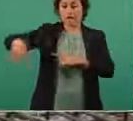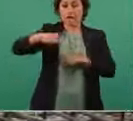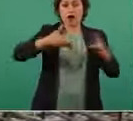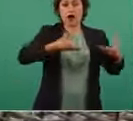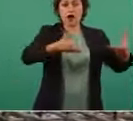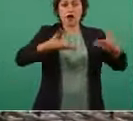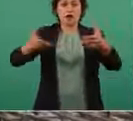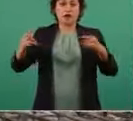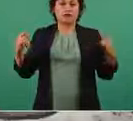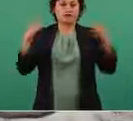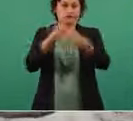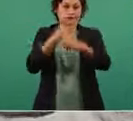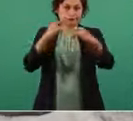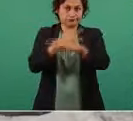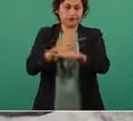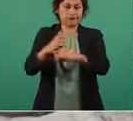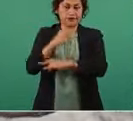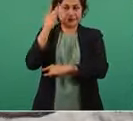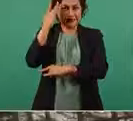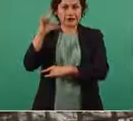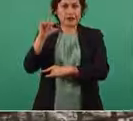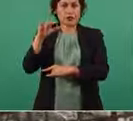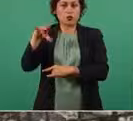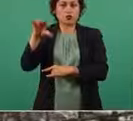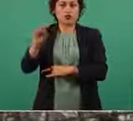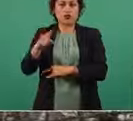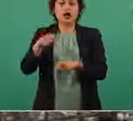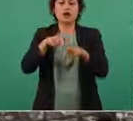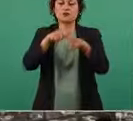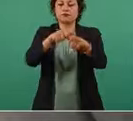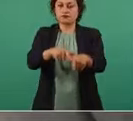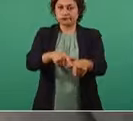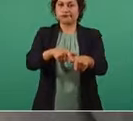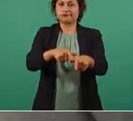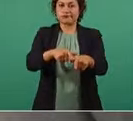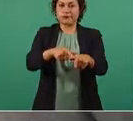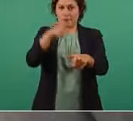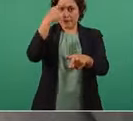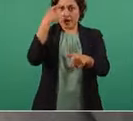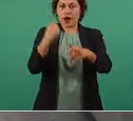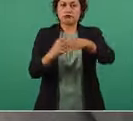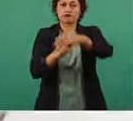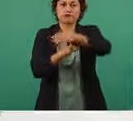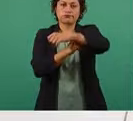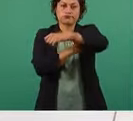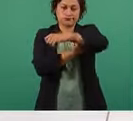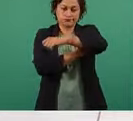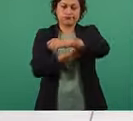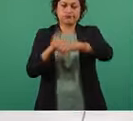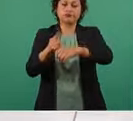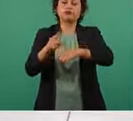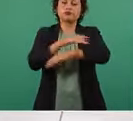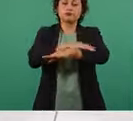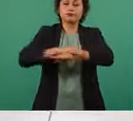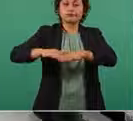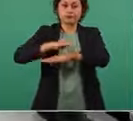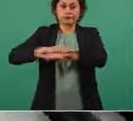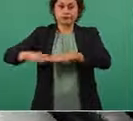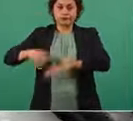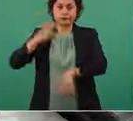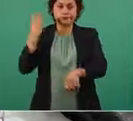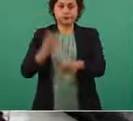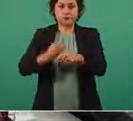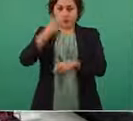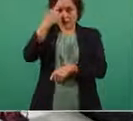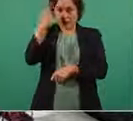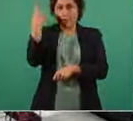Caseta-Tultepec-Santa Lucía, se trabaja en las pilas secantes, así como en la colocación de las vigas prefabricadas de concreto, que conforman la estructura para el paso